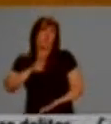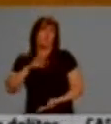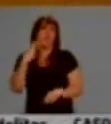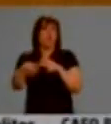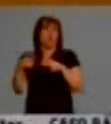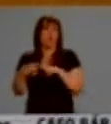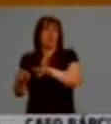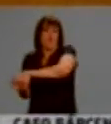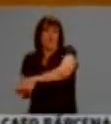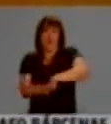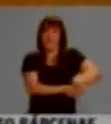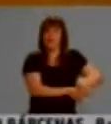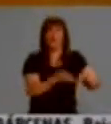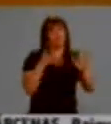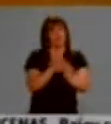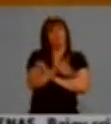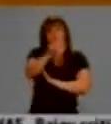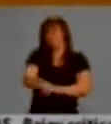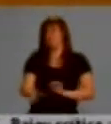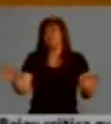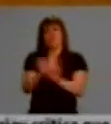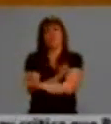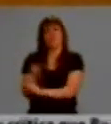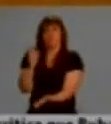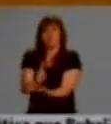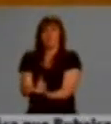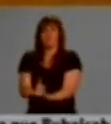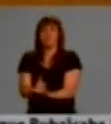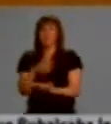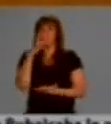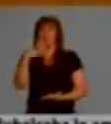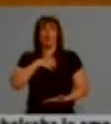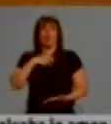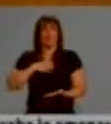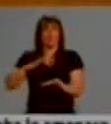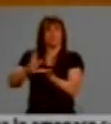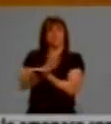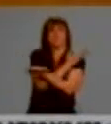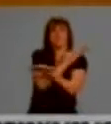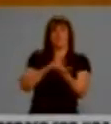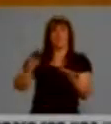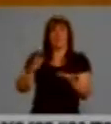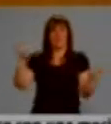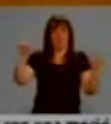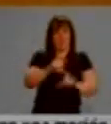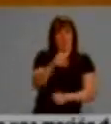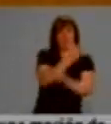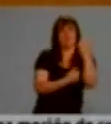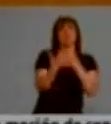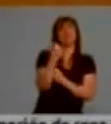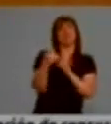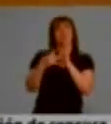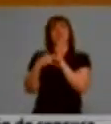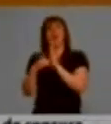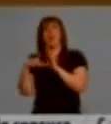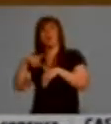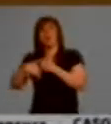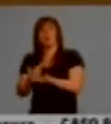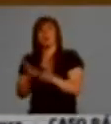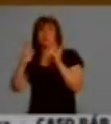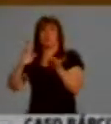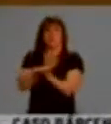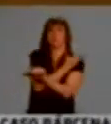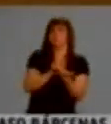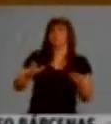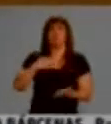usted nuevamente completamente equivocado. Porque no se puede separar la crisis económica de la calidad de la democracia. La corrupción